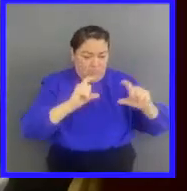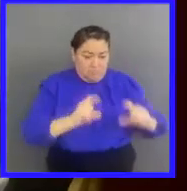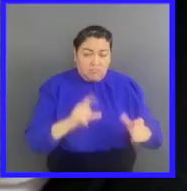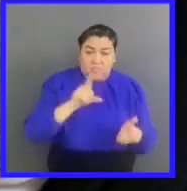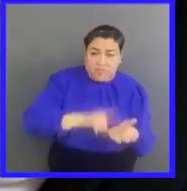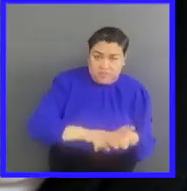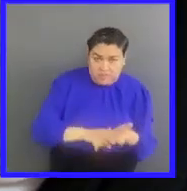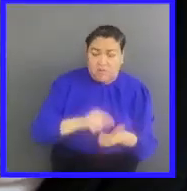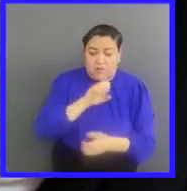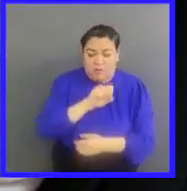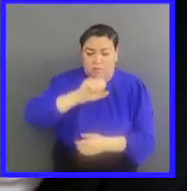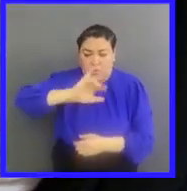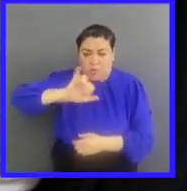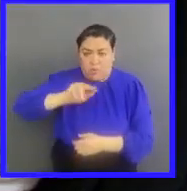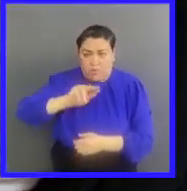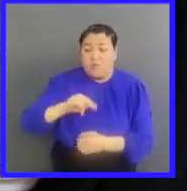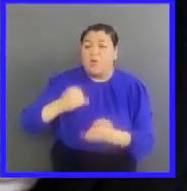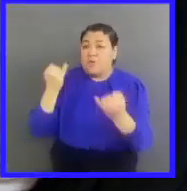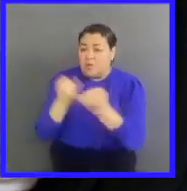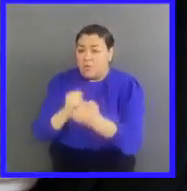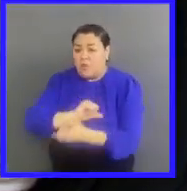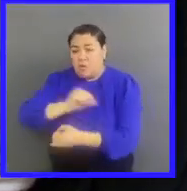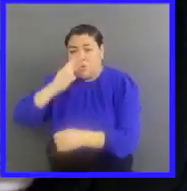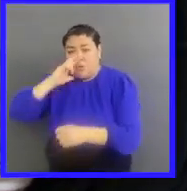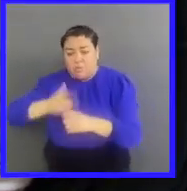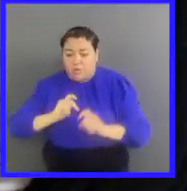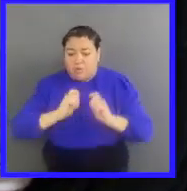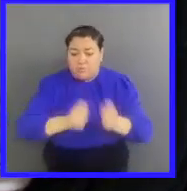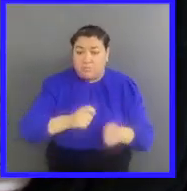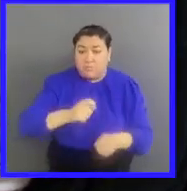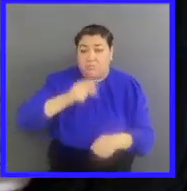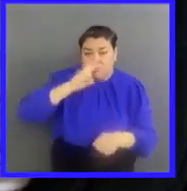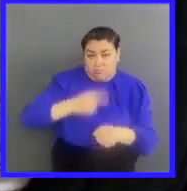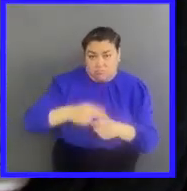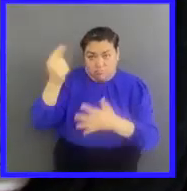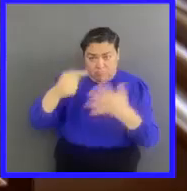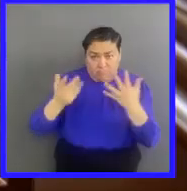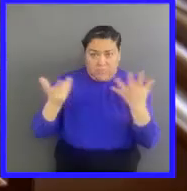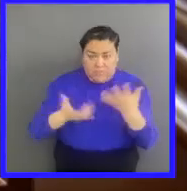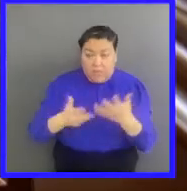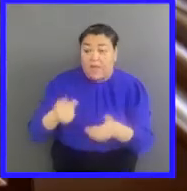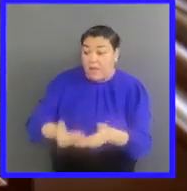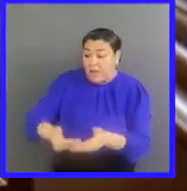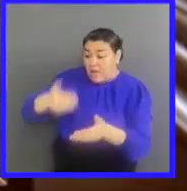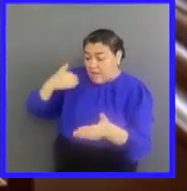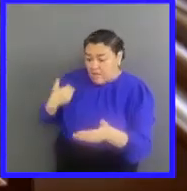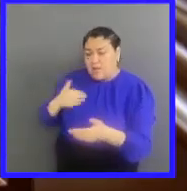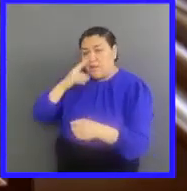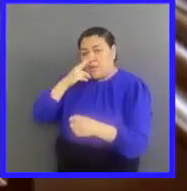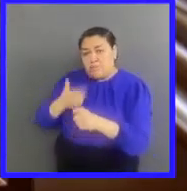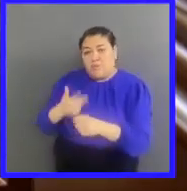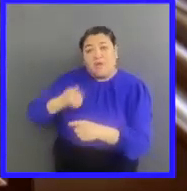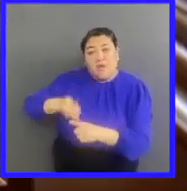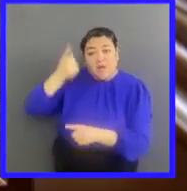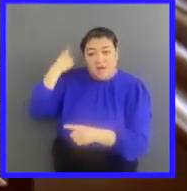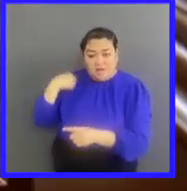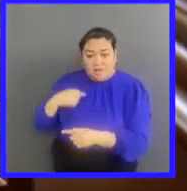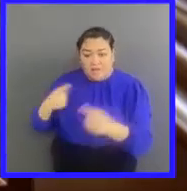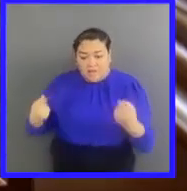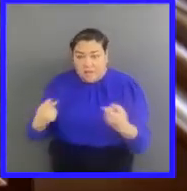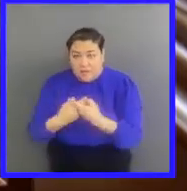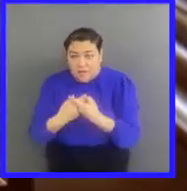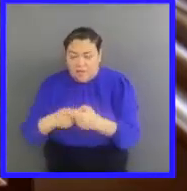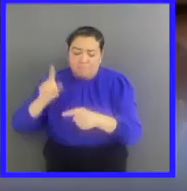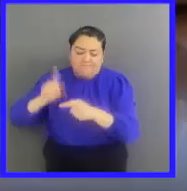como el detalle de sus facultades y obligaciones, y deroga todas aquellas disposiciones que se opongan al presente reglamento.